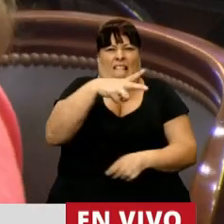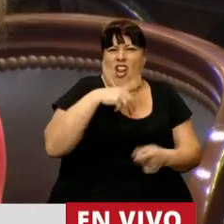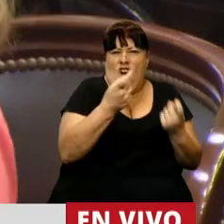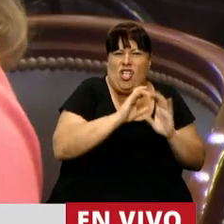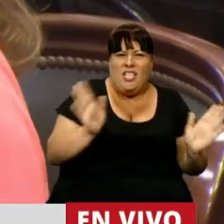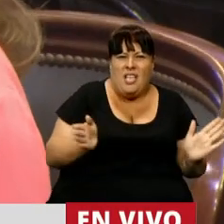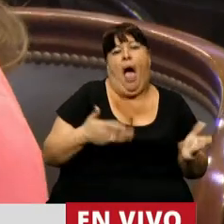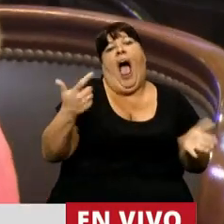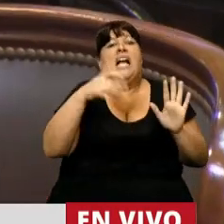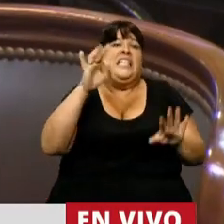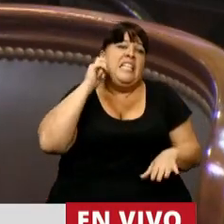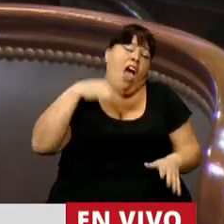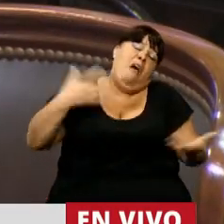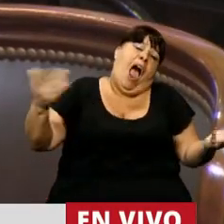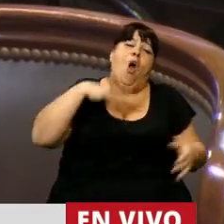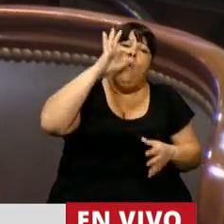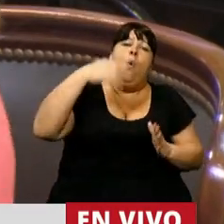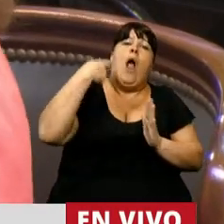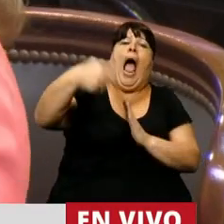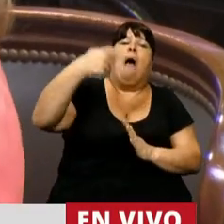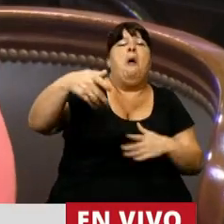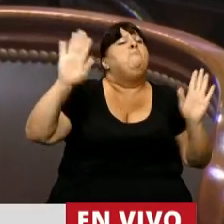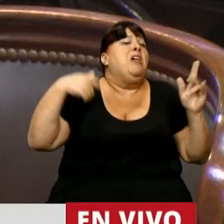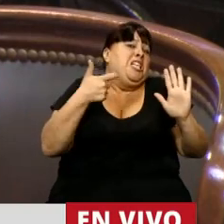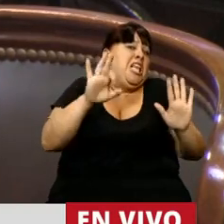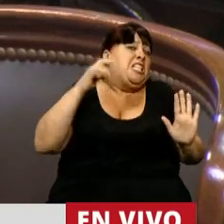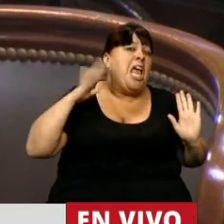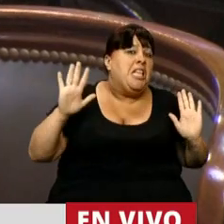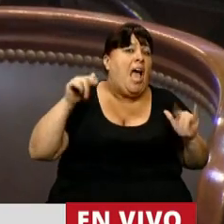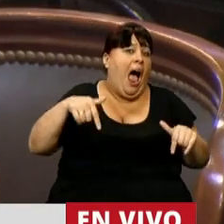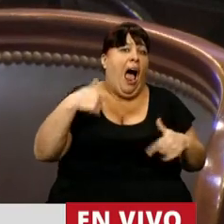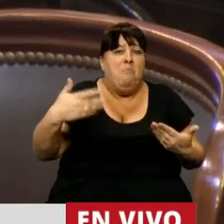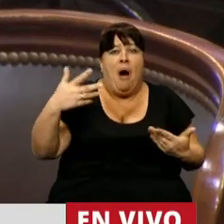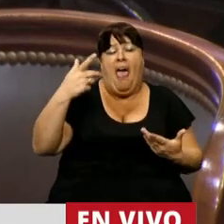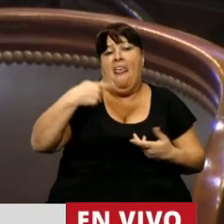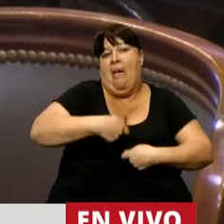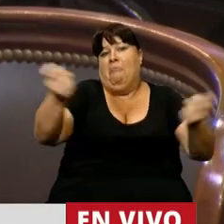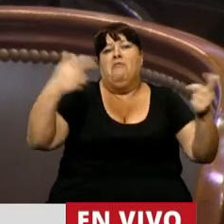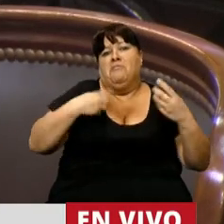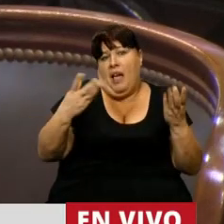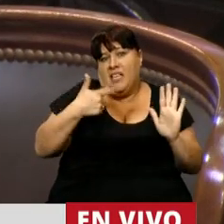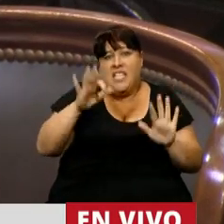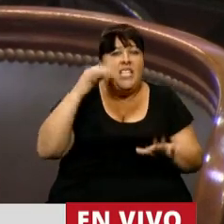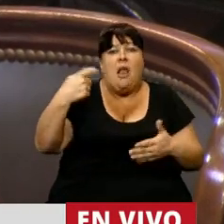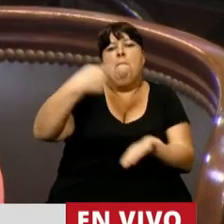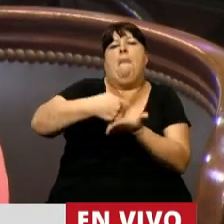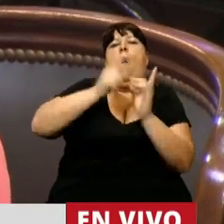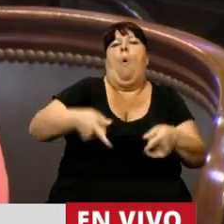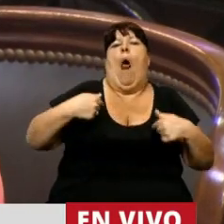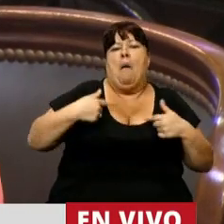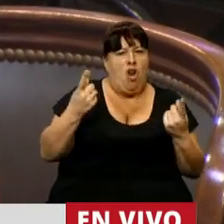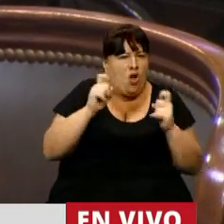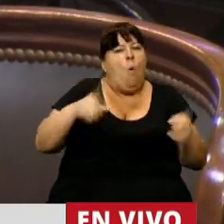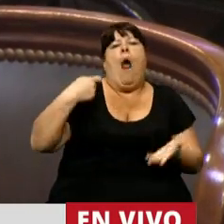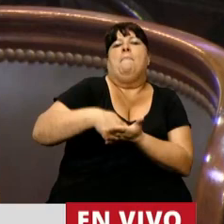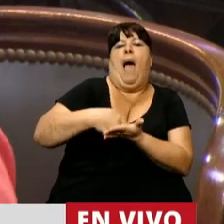no que solamente por tener 60 años nunca aporté, pero bueno, tengo 60 años, como hay tanta voracidad estatal, estoy justificada, que el Estado me pague, aunque no lo